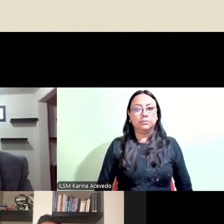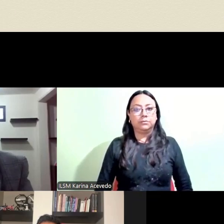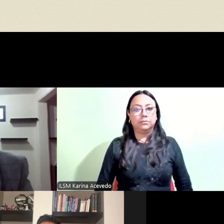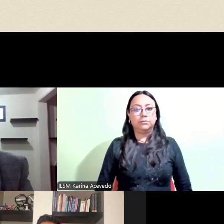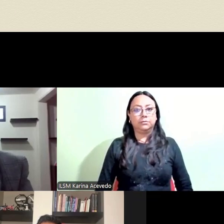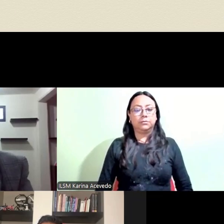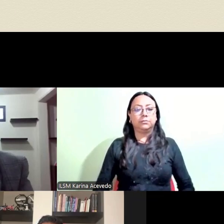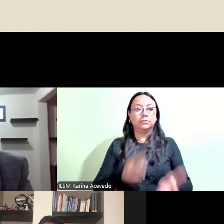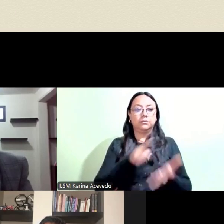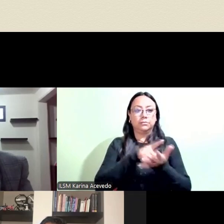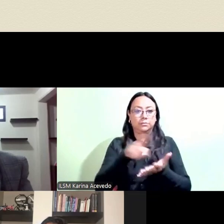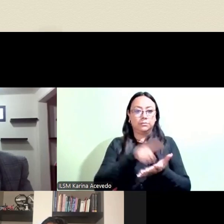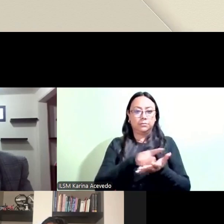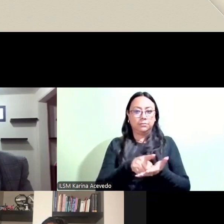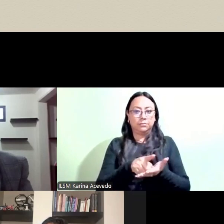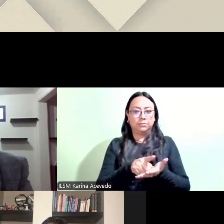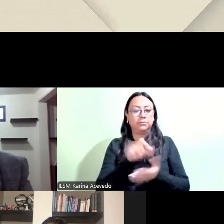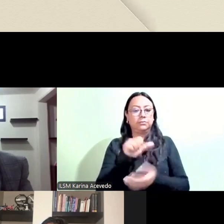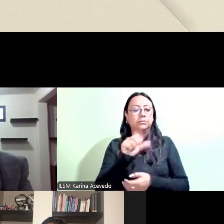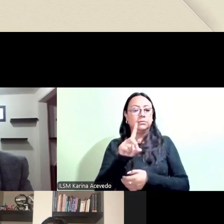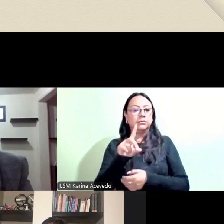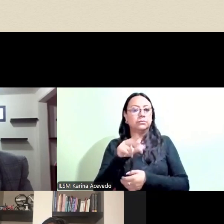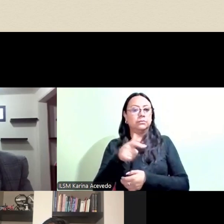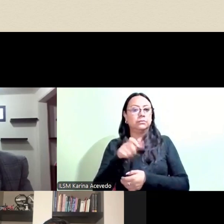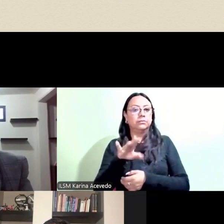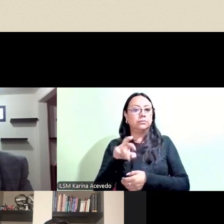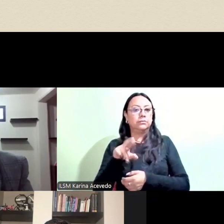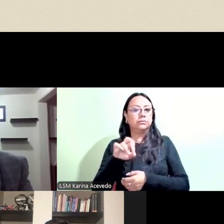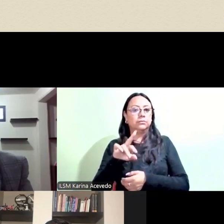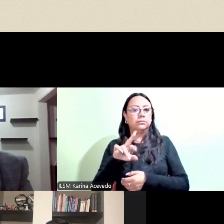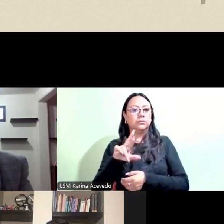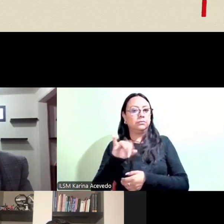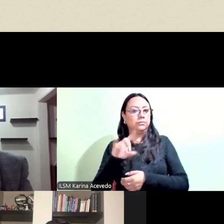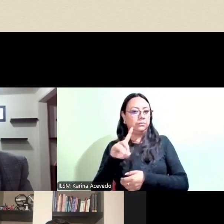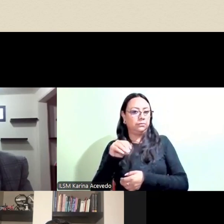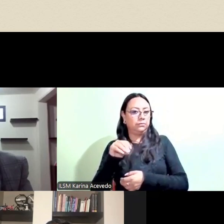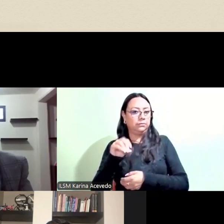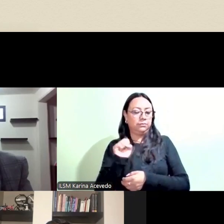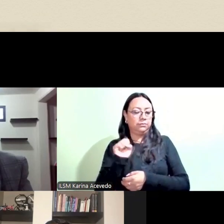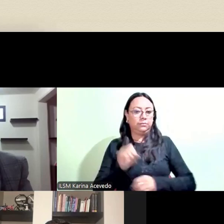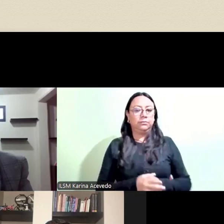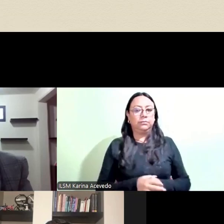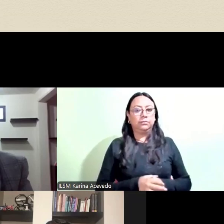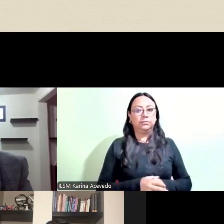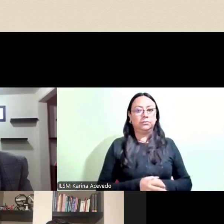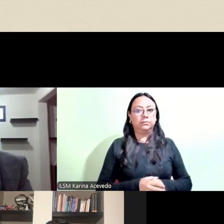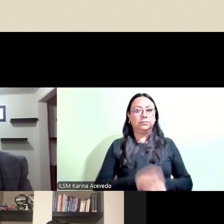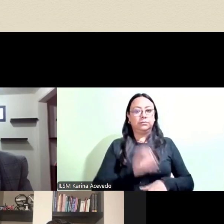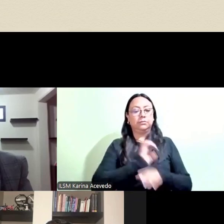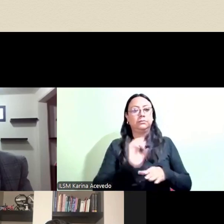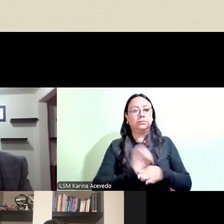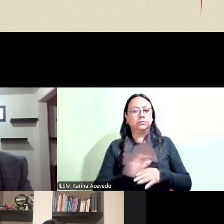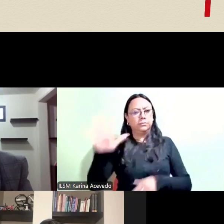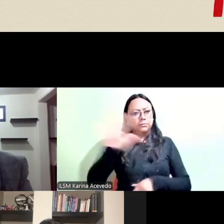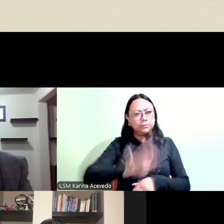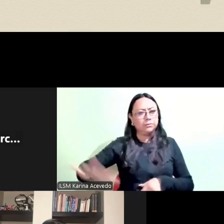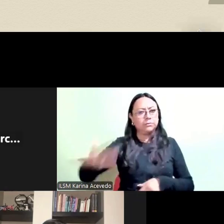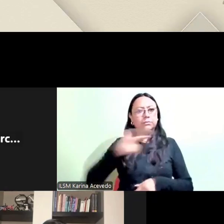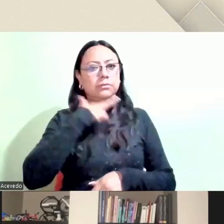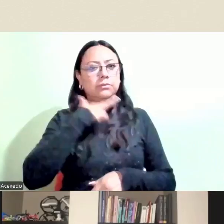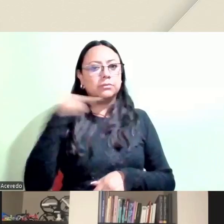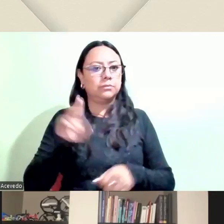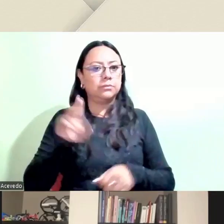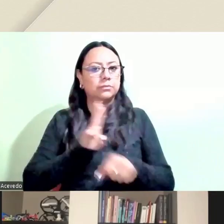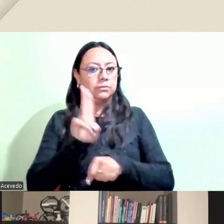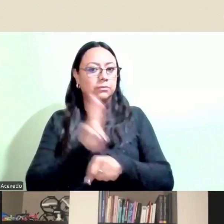Derechos adquiridos, por derechos adquiridos. Sin embargo, precisamente en la Roma Norte es uno de los lugares donde